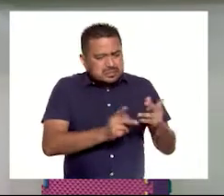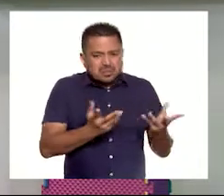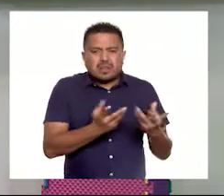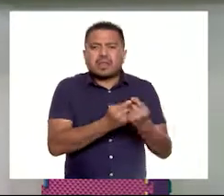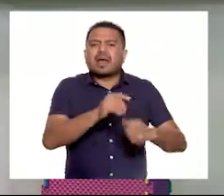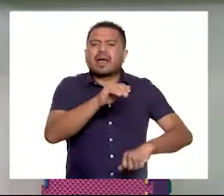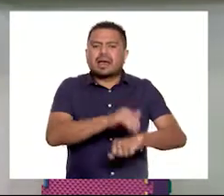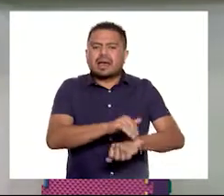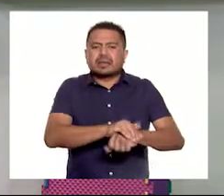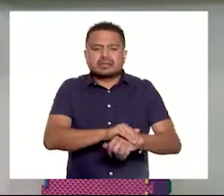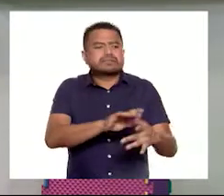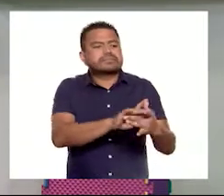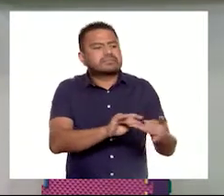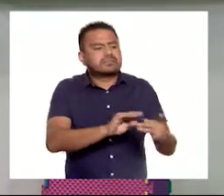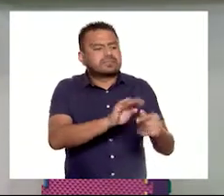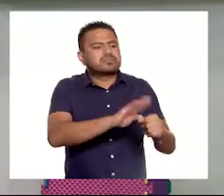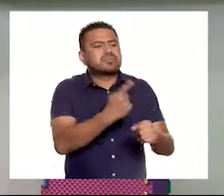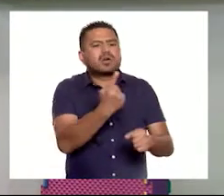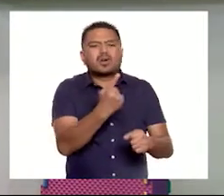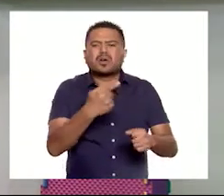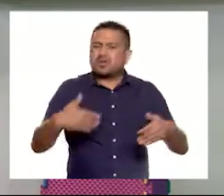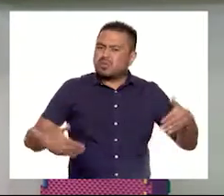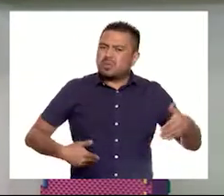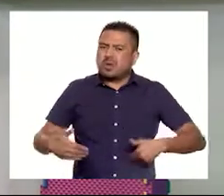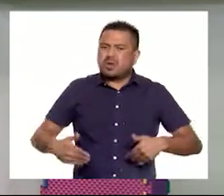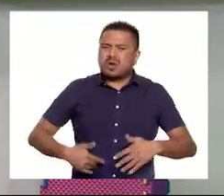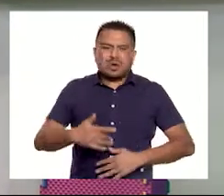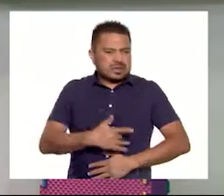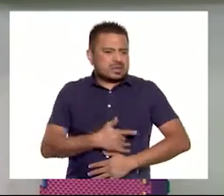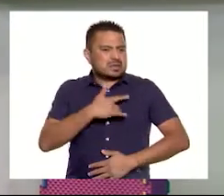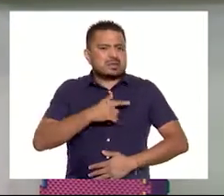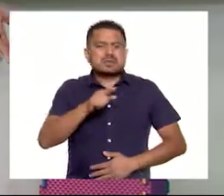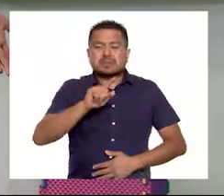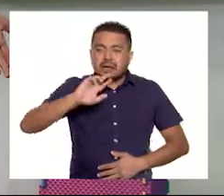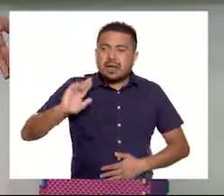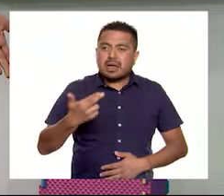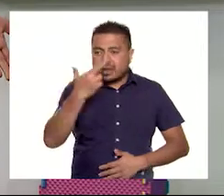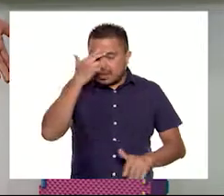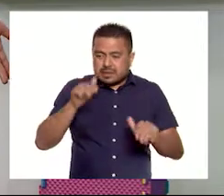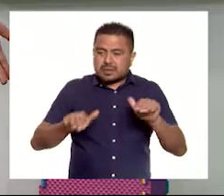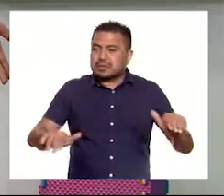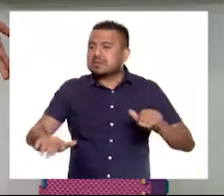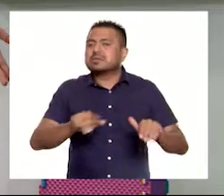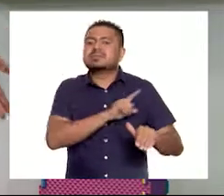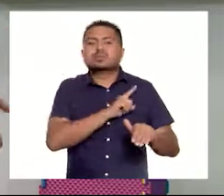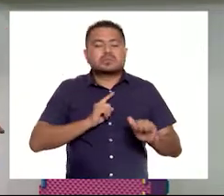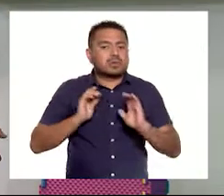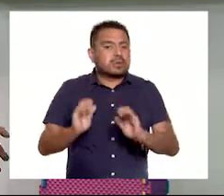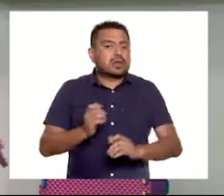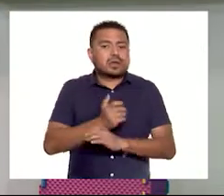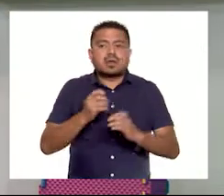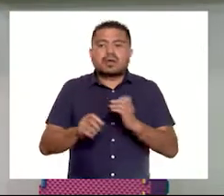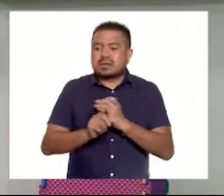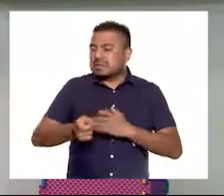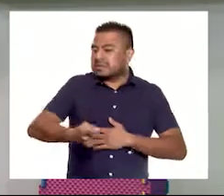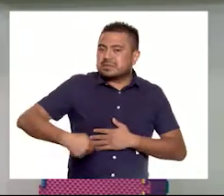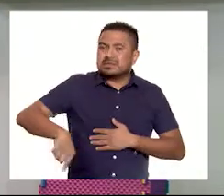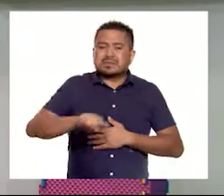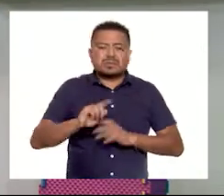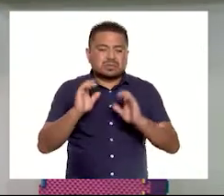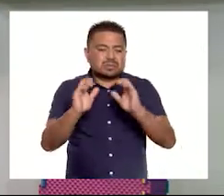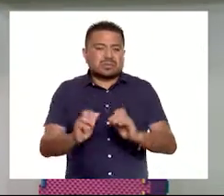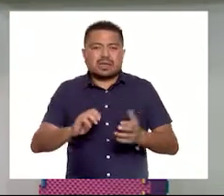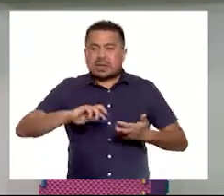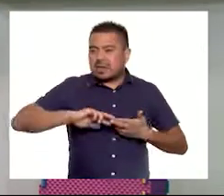ellos, decirles por qué está molesto y recordarles que hay que cuidar las cosas, que cuiden